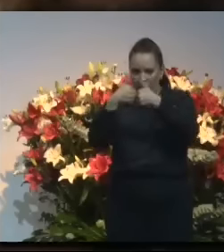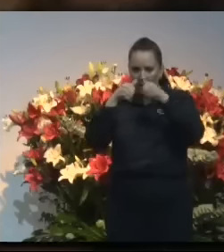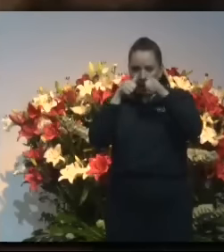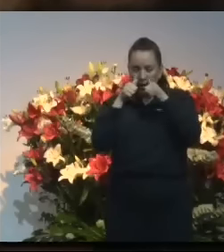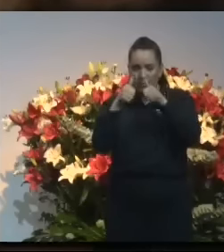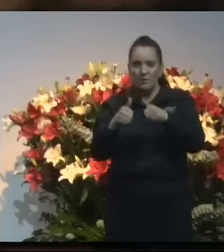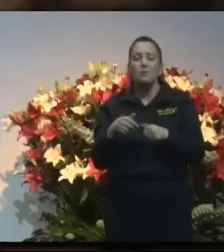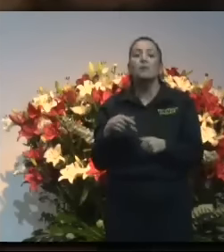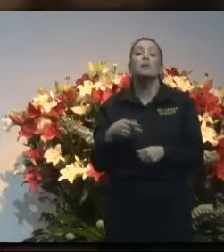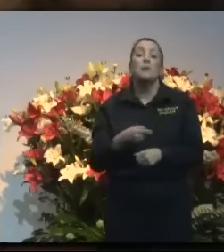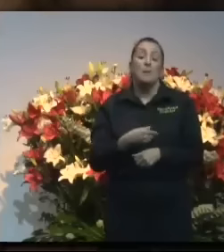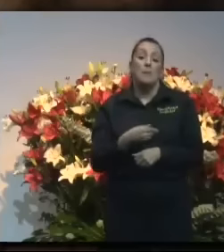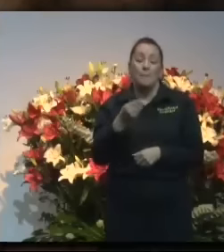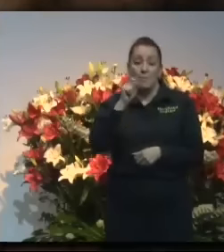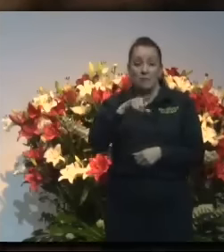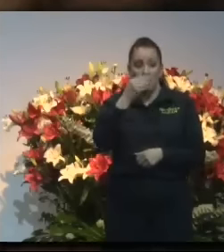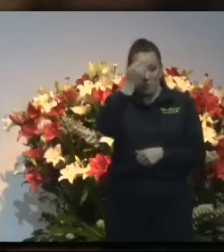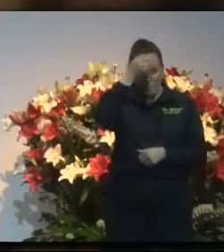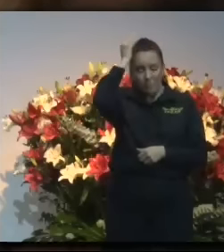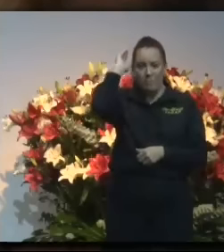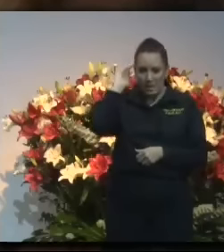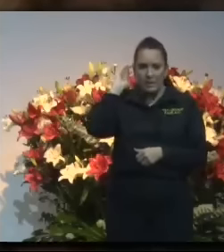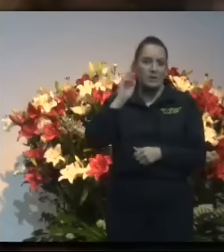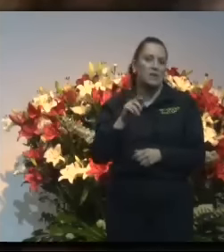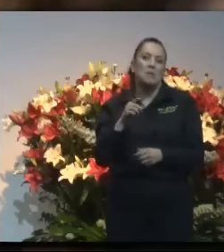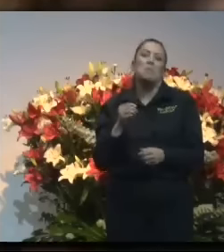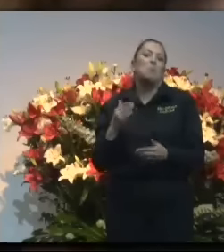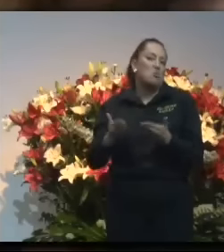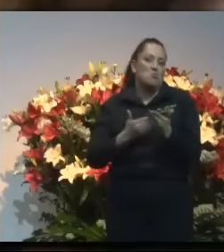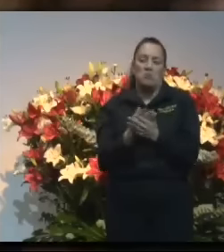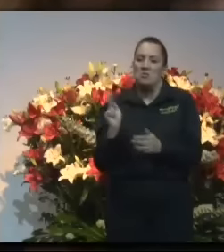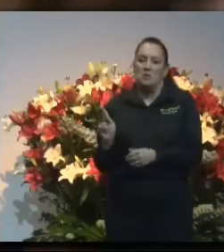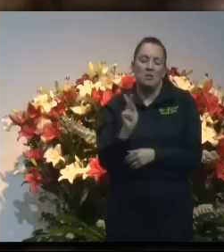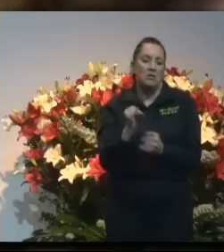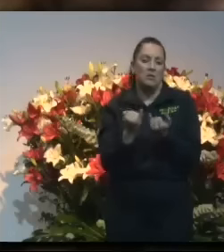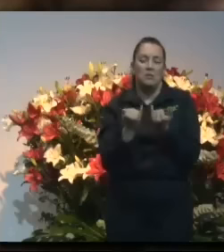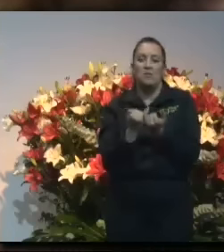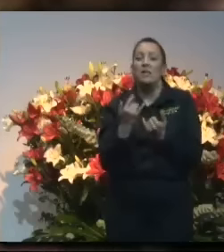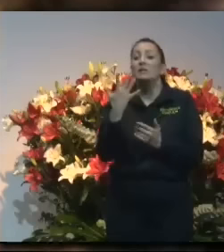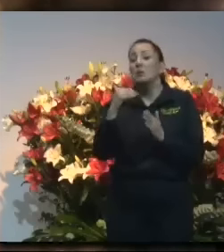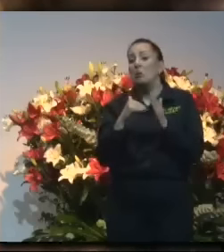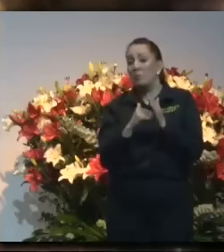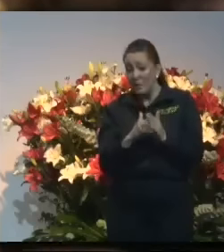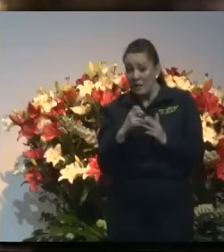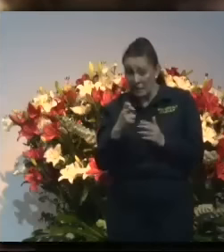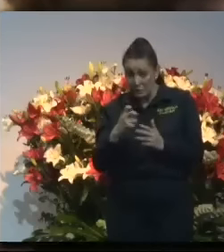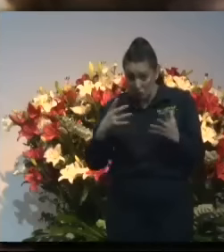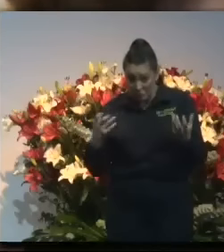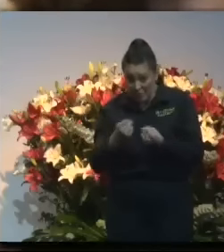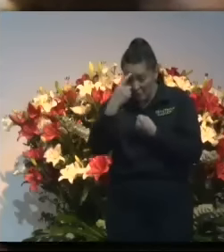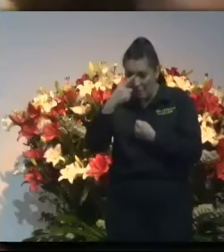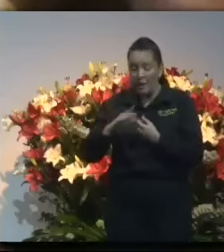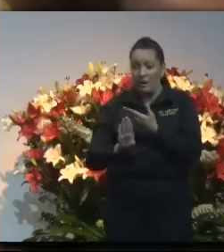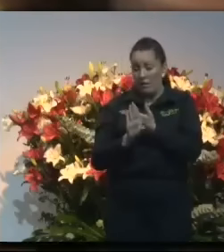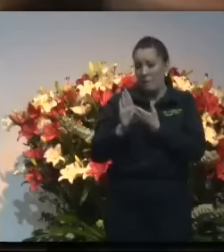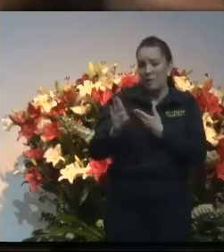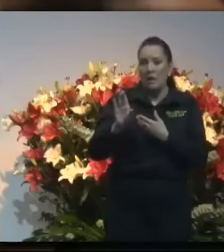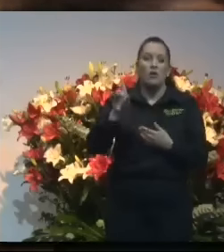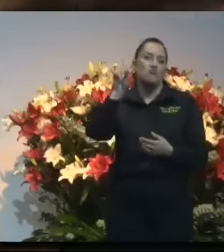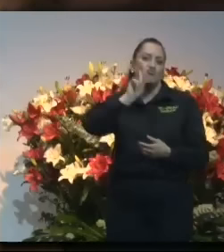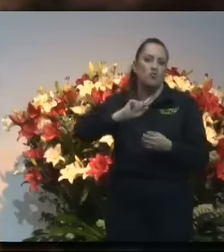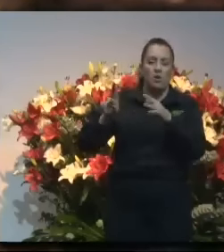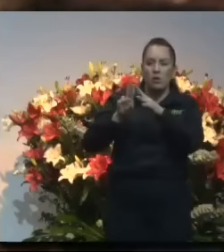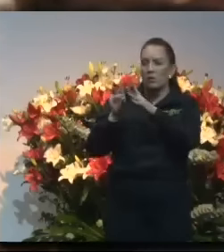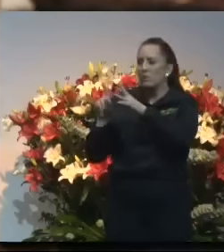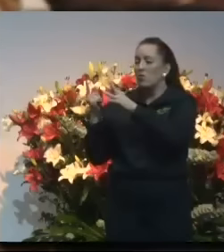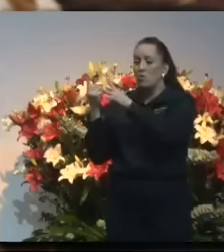que tú sobre las llamadas y no funcionó, y que 5,000 pesos no impiden de manera inmediata un feminicidio, ¿qué otras propuestas tienes para garantizar la autonomía